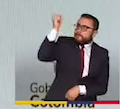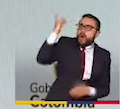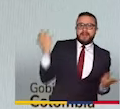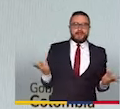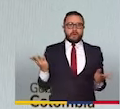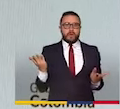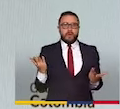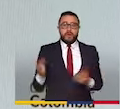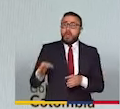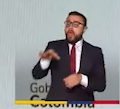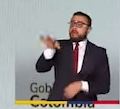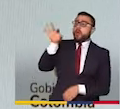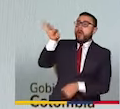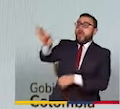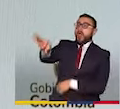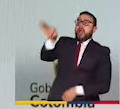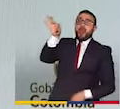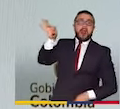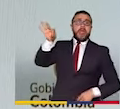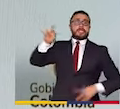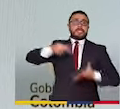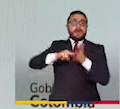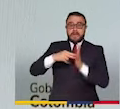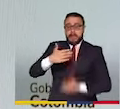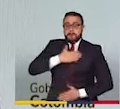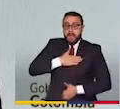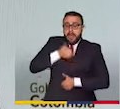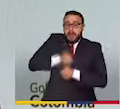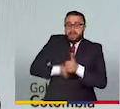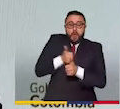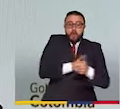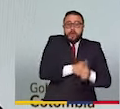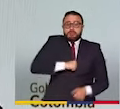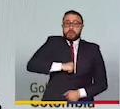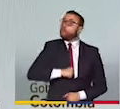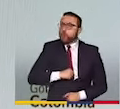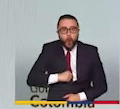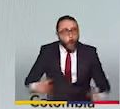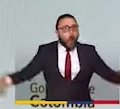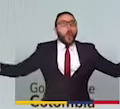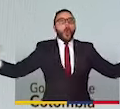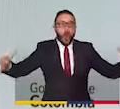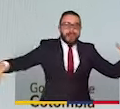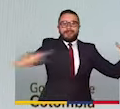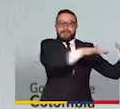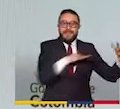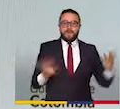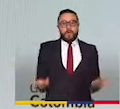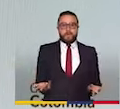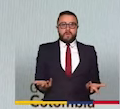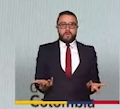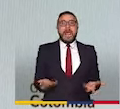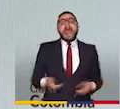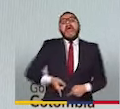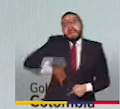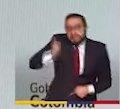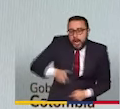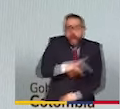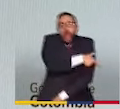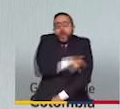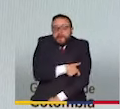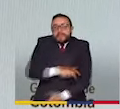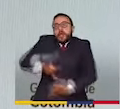es un derecho individual, es un derecho colectivo. Y es lo que ha reivindicado la Convención Americana y la Corte en